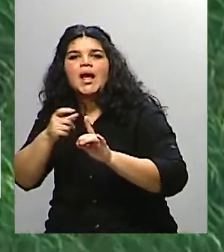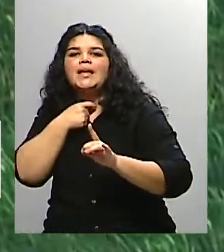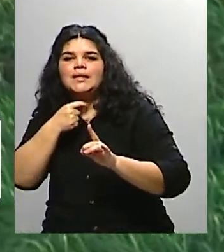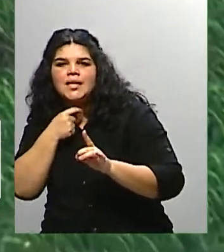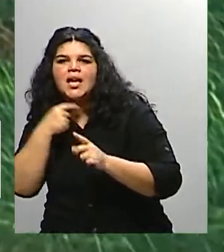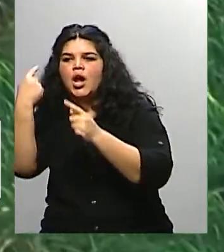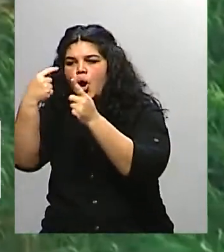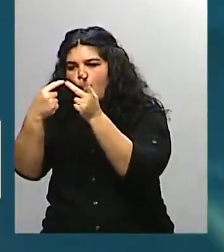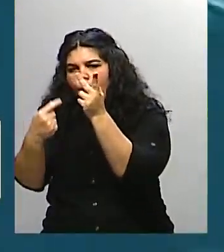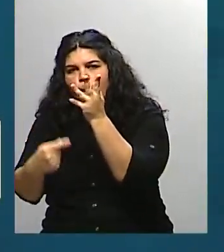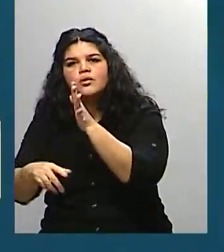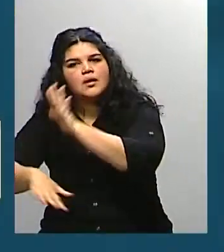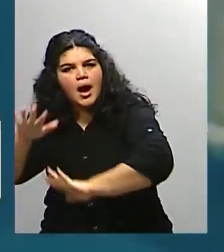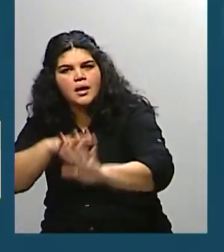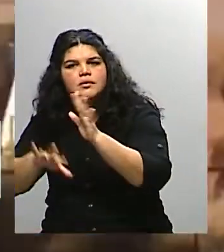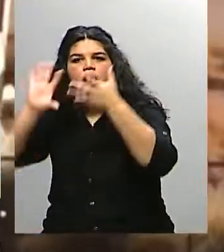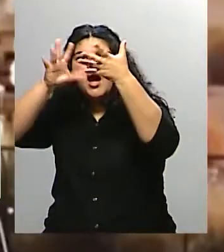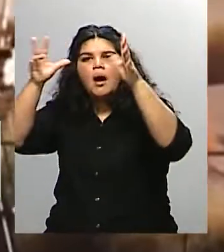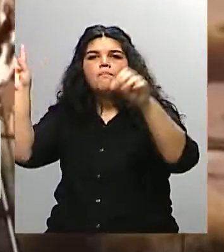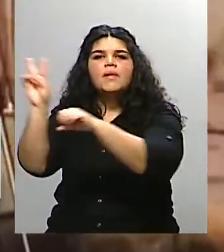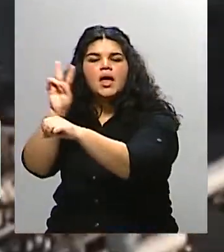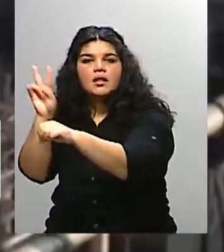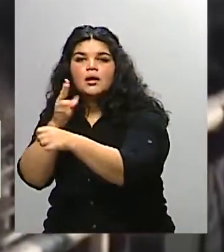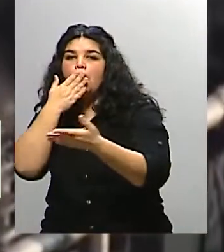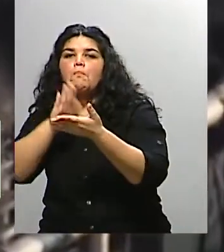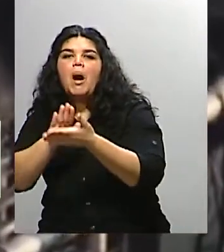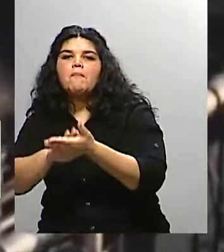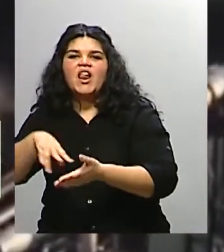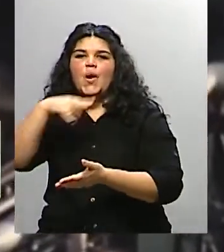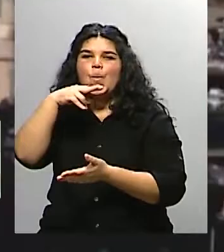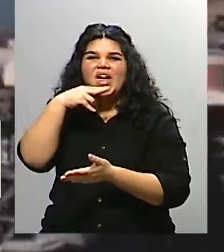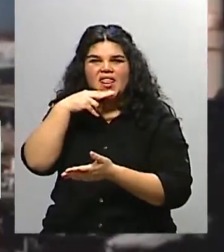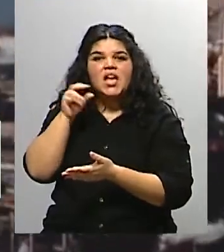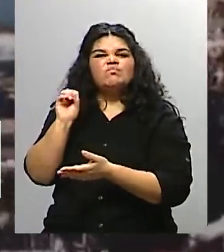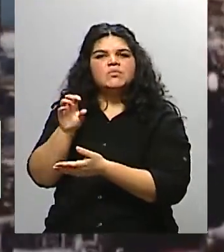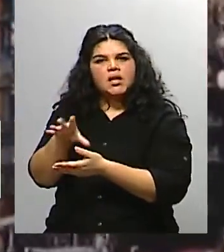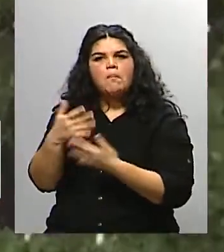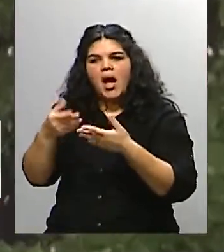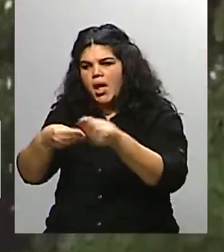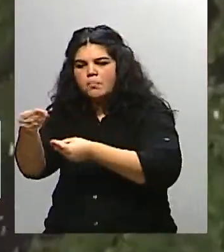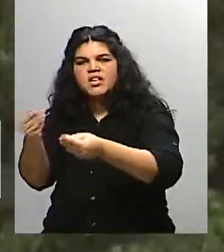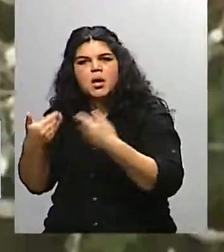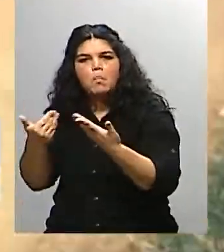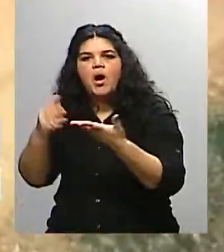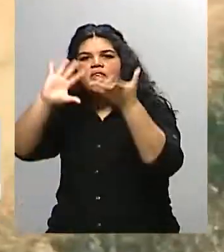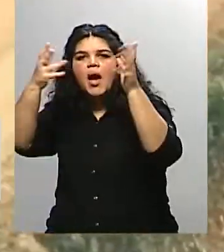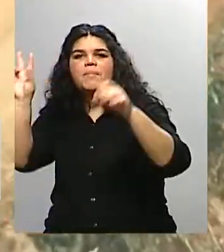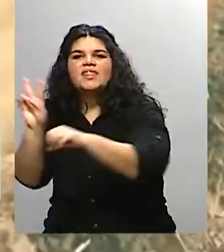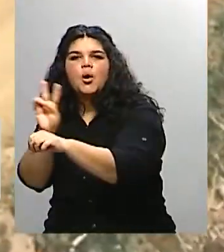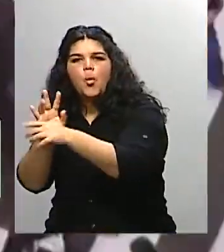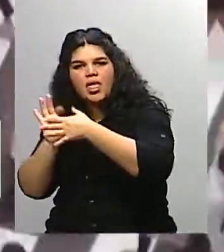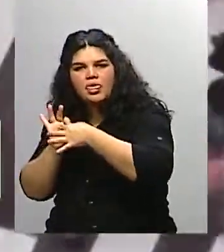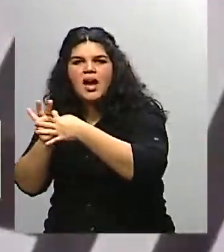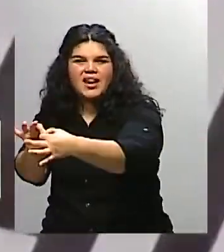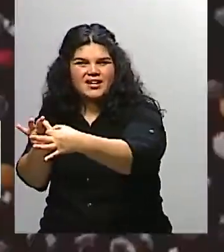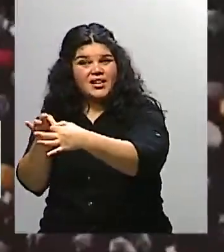logran presiones a nivel internacional con certificados verdes para que esos productos de alguna manera tengan una trazabilidad